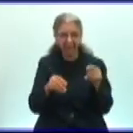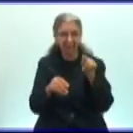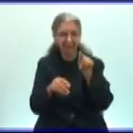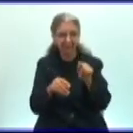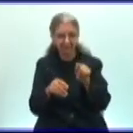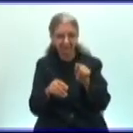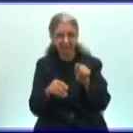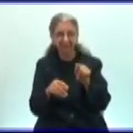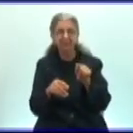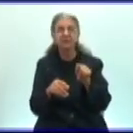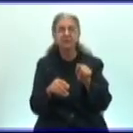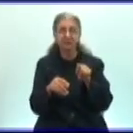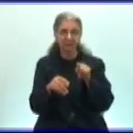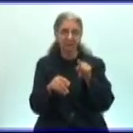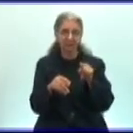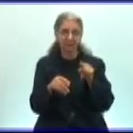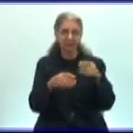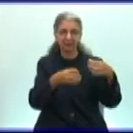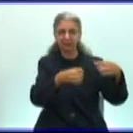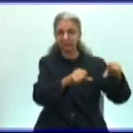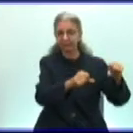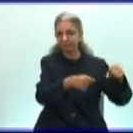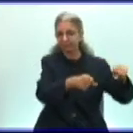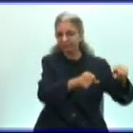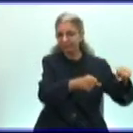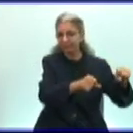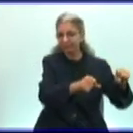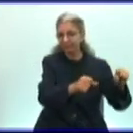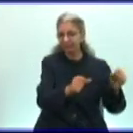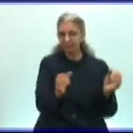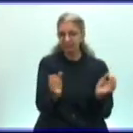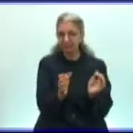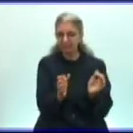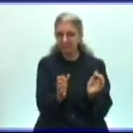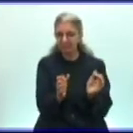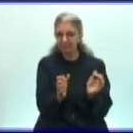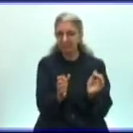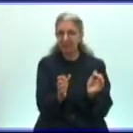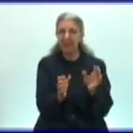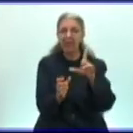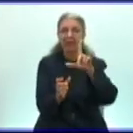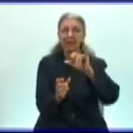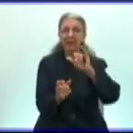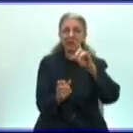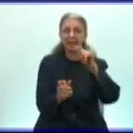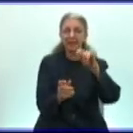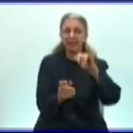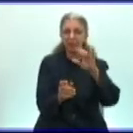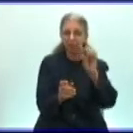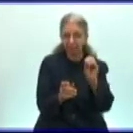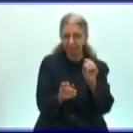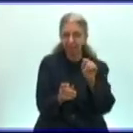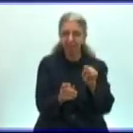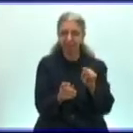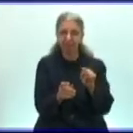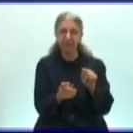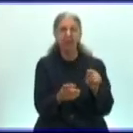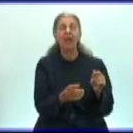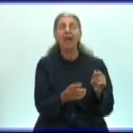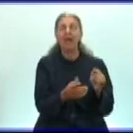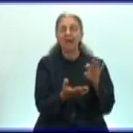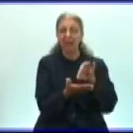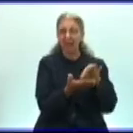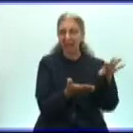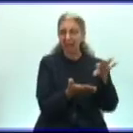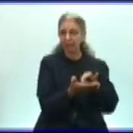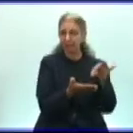tanto, recuerden que las motorinas poseen una batería que es de litio. Si observamos entonces en la hornilla eléctrica, en